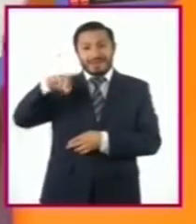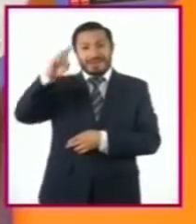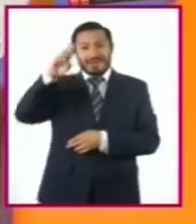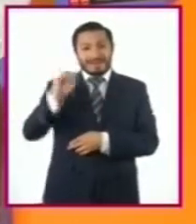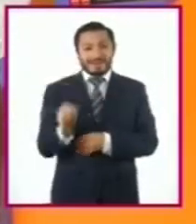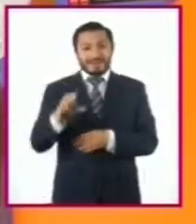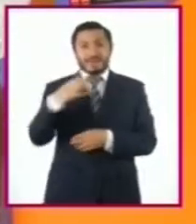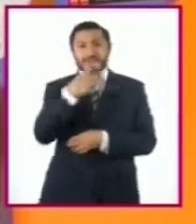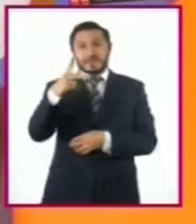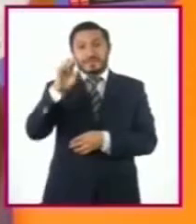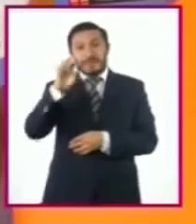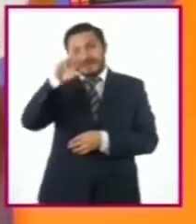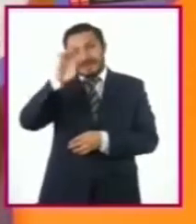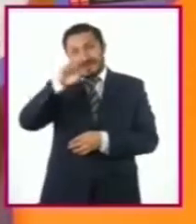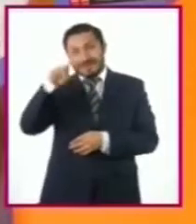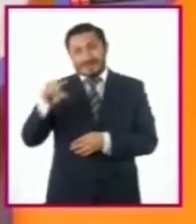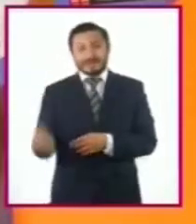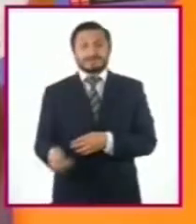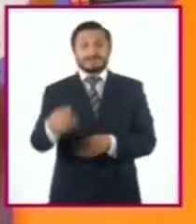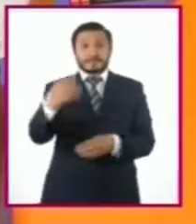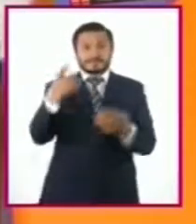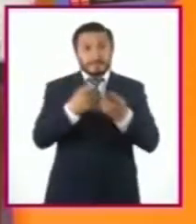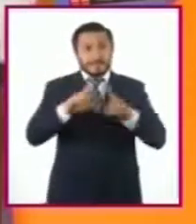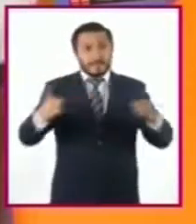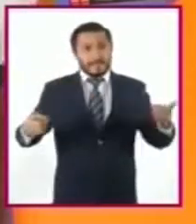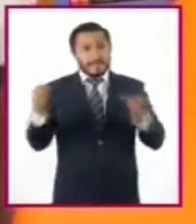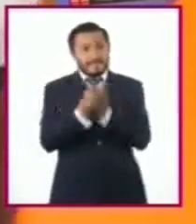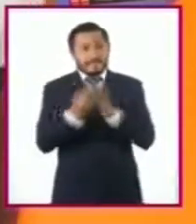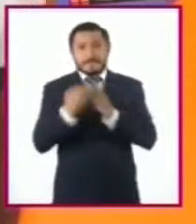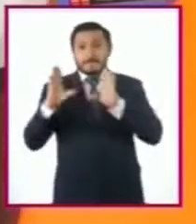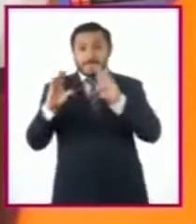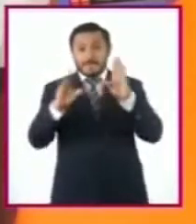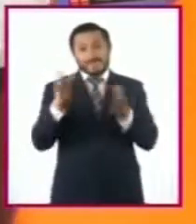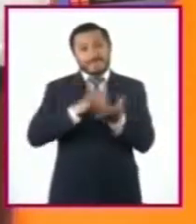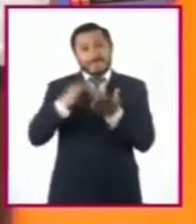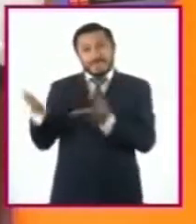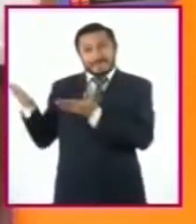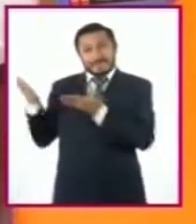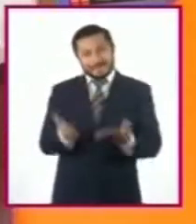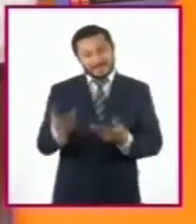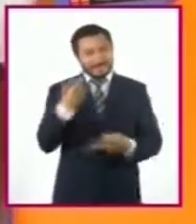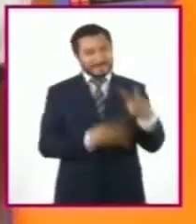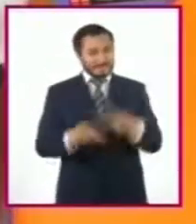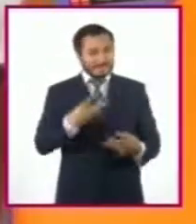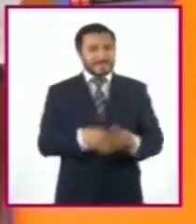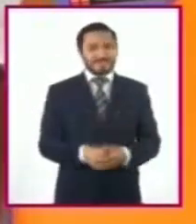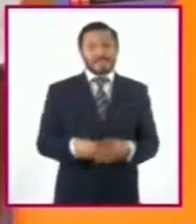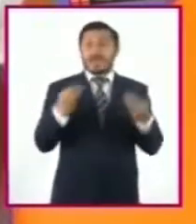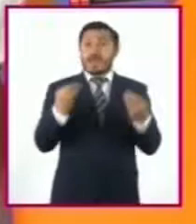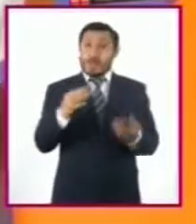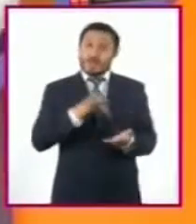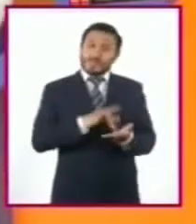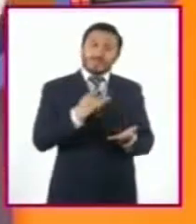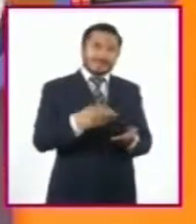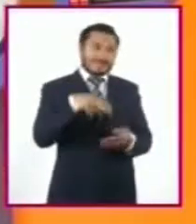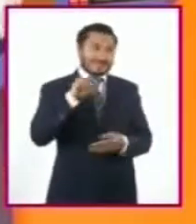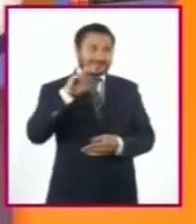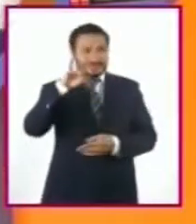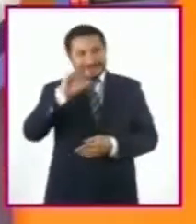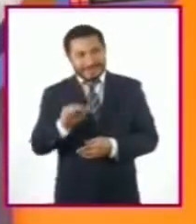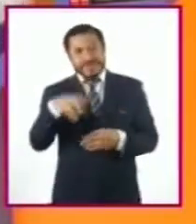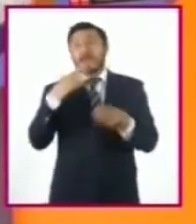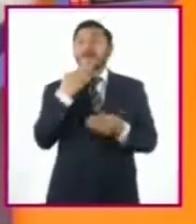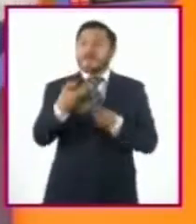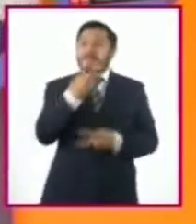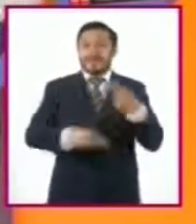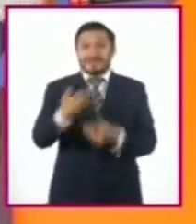se encargará de desarrollar la sesión. Gracias, maestro Alejandro, por estar aquí. Muchas gracias, Nadia.